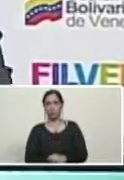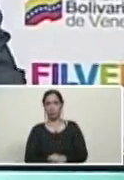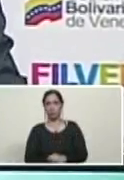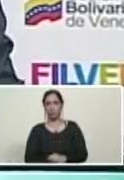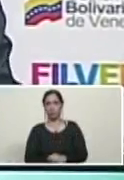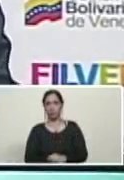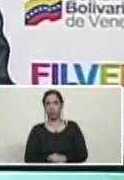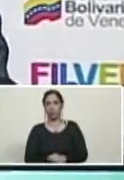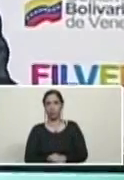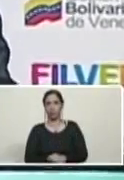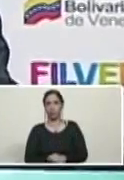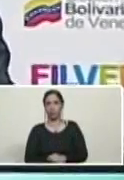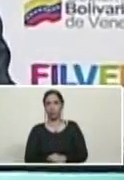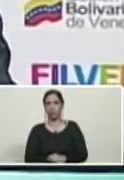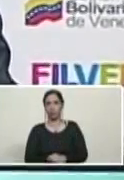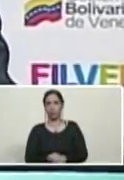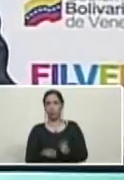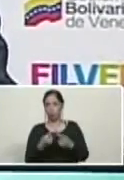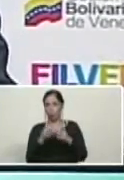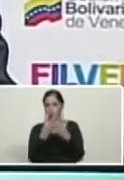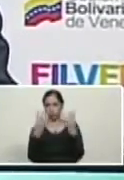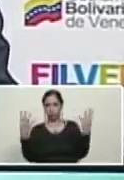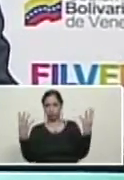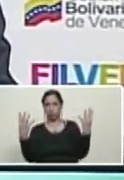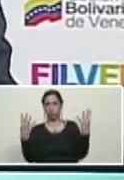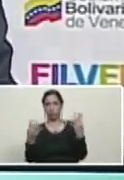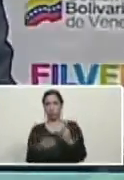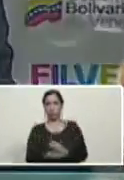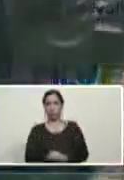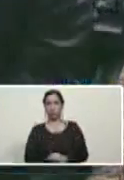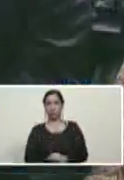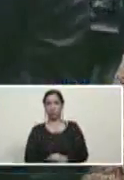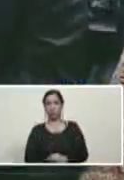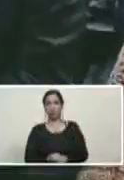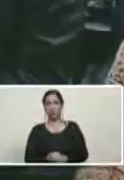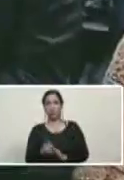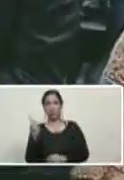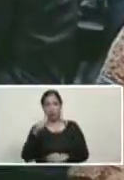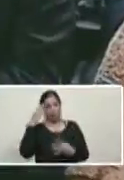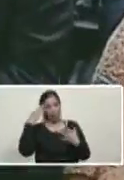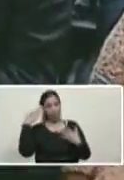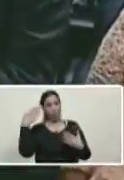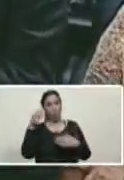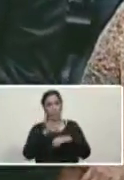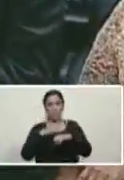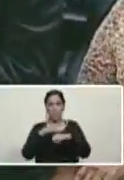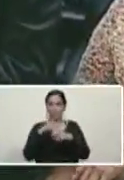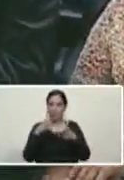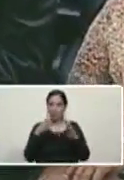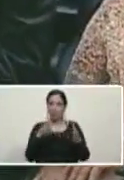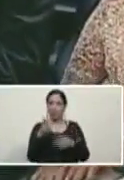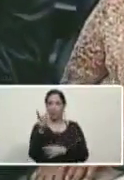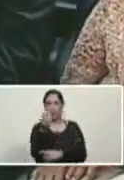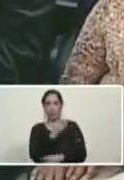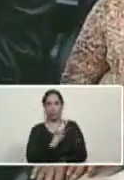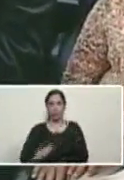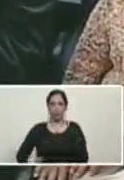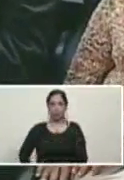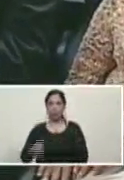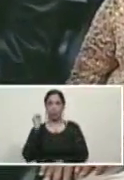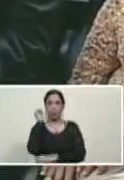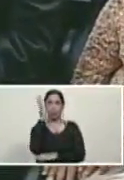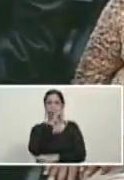Isidoro Duarte, entre otros presentes. También saludo a los ministros, a la vicepresidenta de la